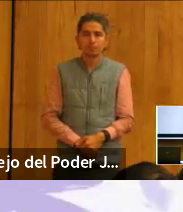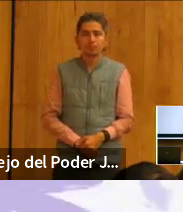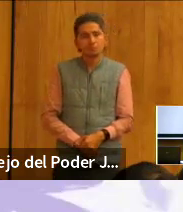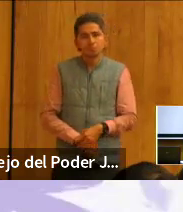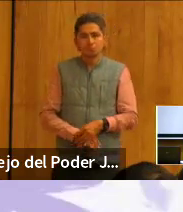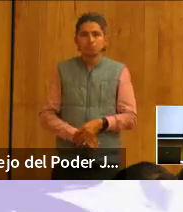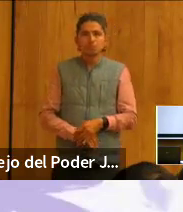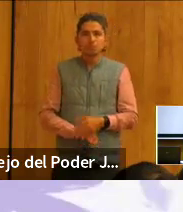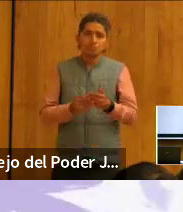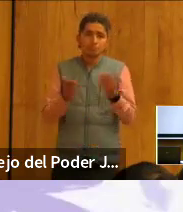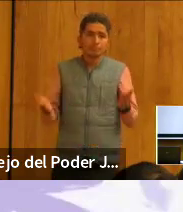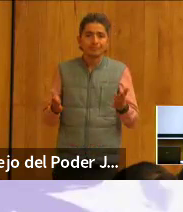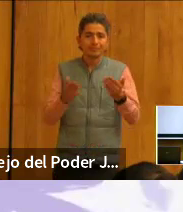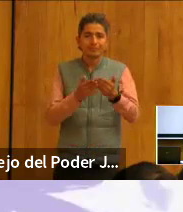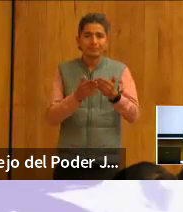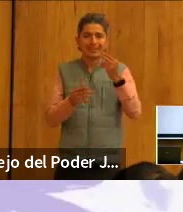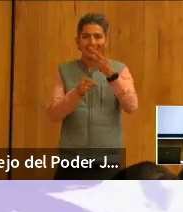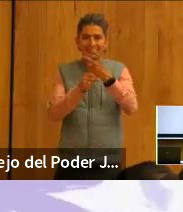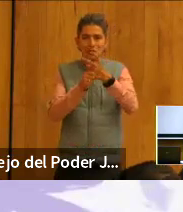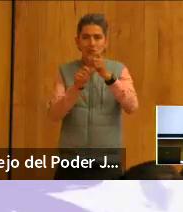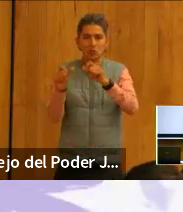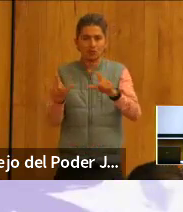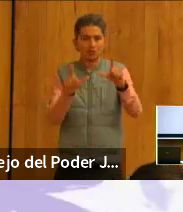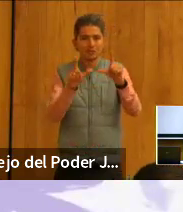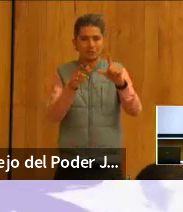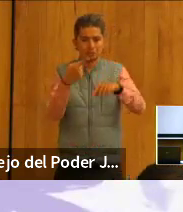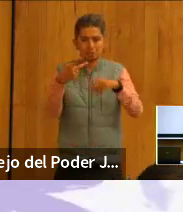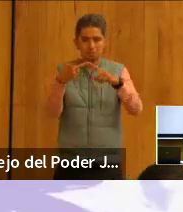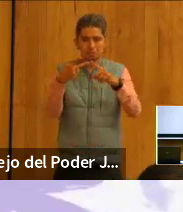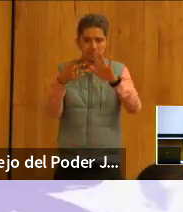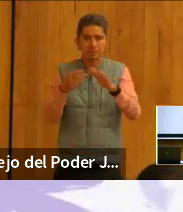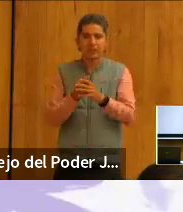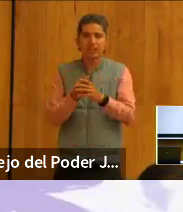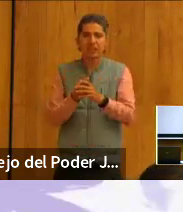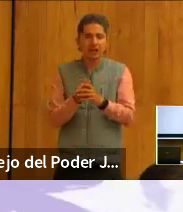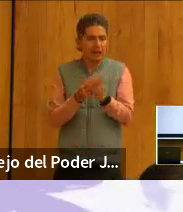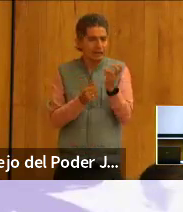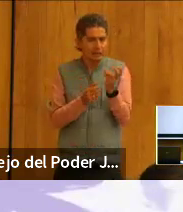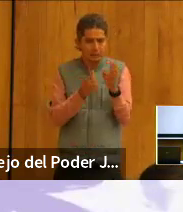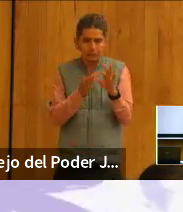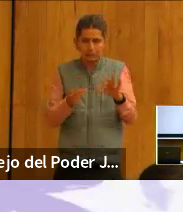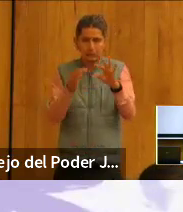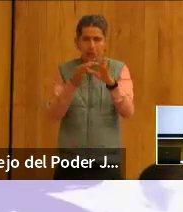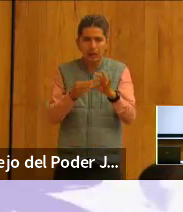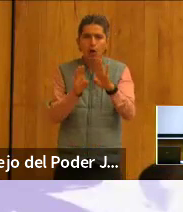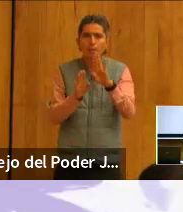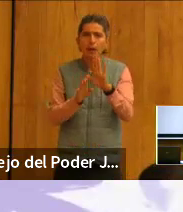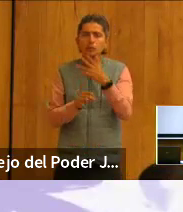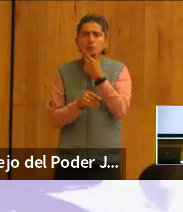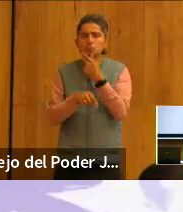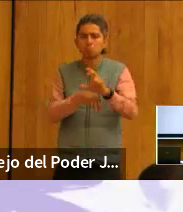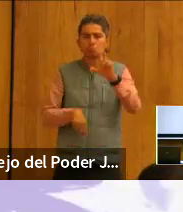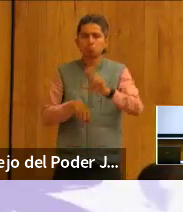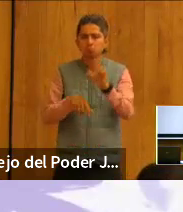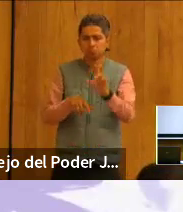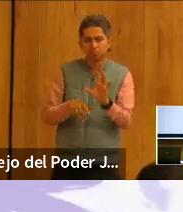Bueno, antes de pasar al segundo punto, que cuando tenemos este tipo de narrativas tan machistas y además donde se